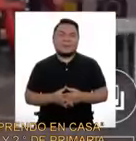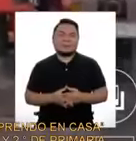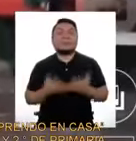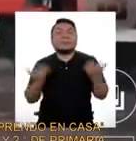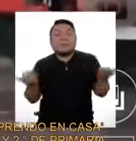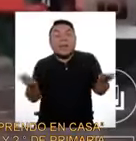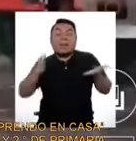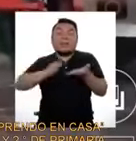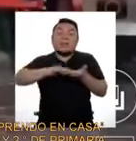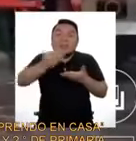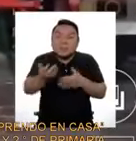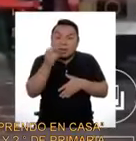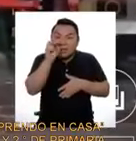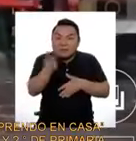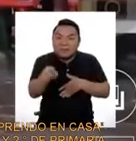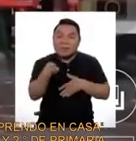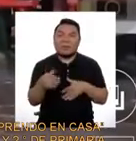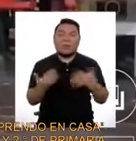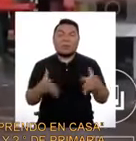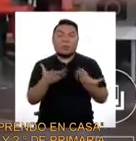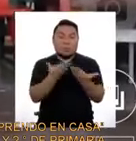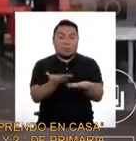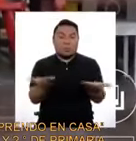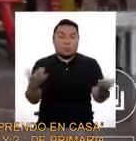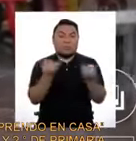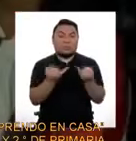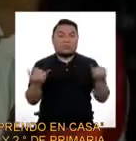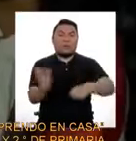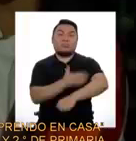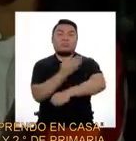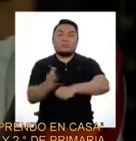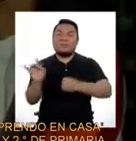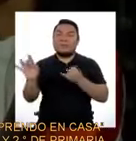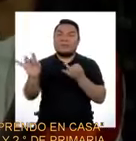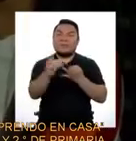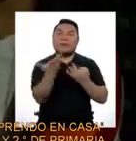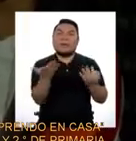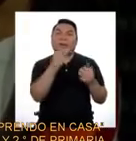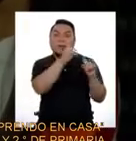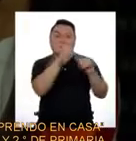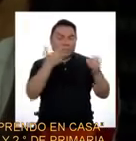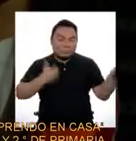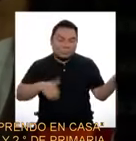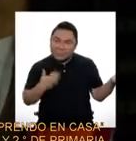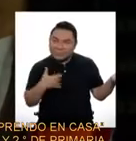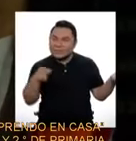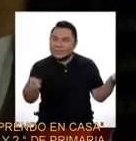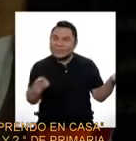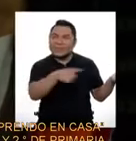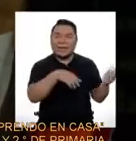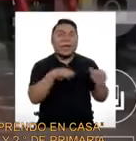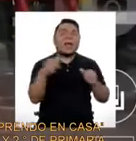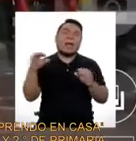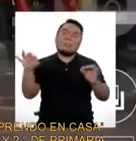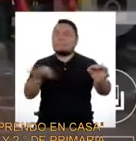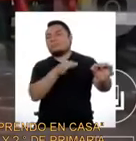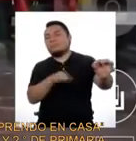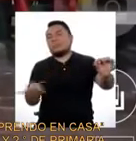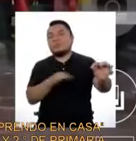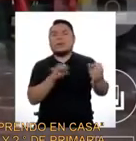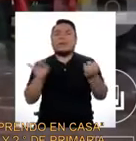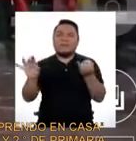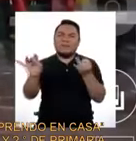Después vimos a ver los instrumentos que eran clásicos, o sea, un xilófono, una guitarra, violín y bastantes tipos